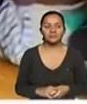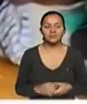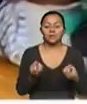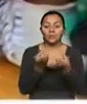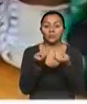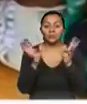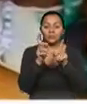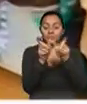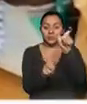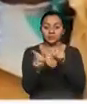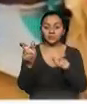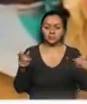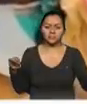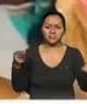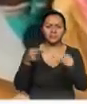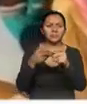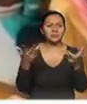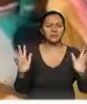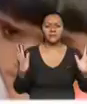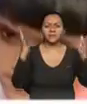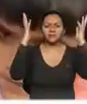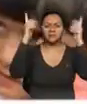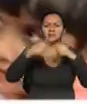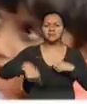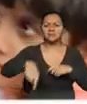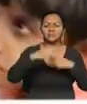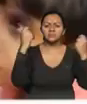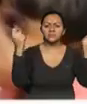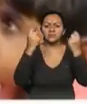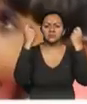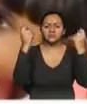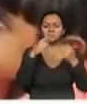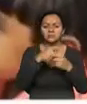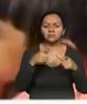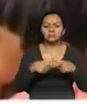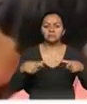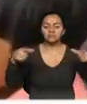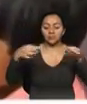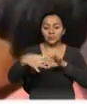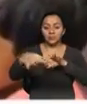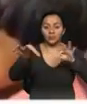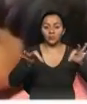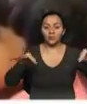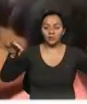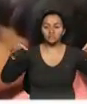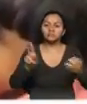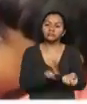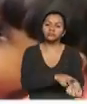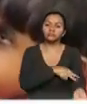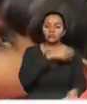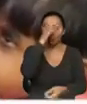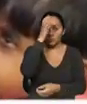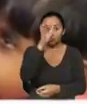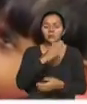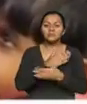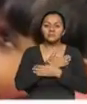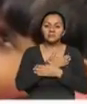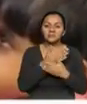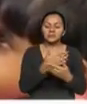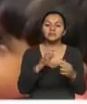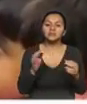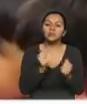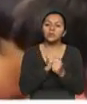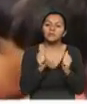Millones de personas participan en los festejos del festival Raksha Bandhan en India, una tradición que celebra los lazos